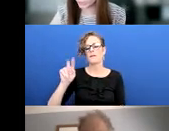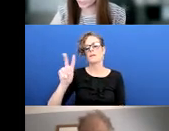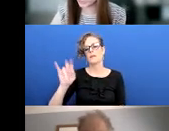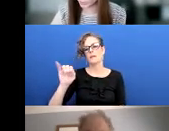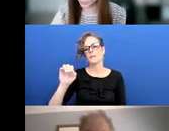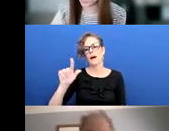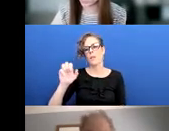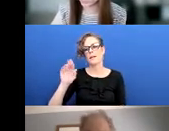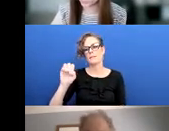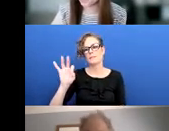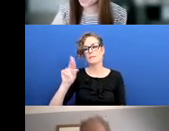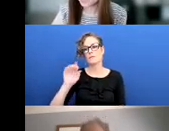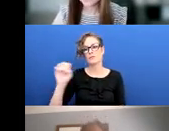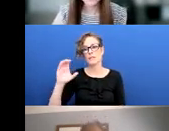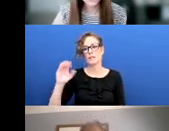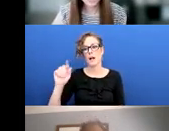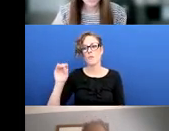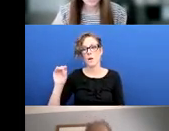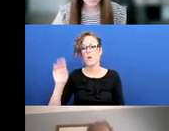Y cuando tengamos información, la vamos a dar a conocer.